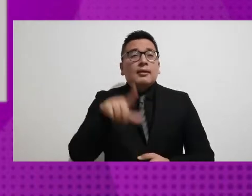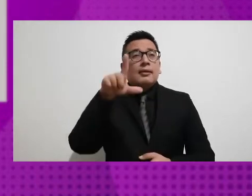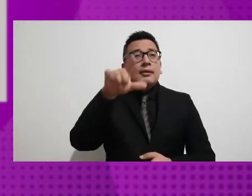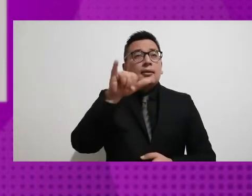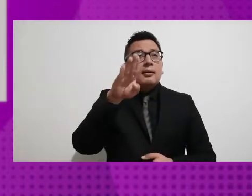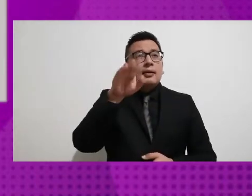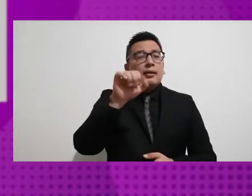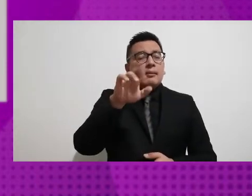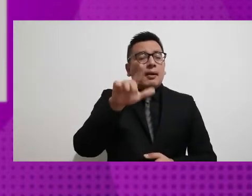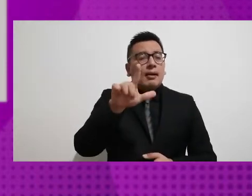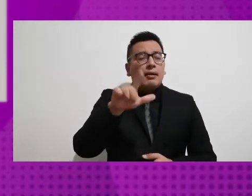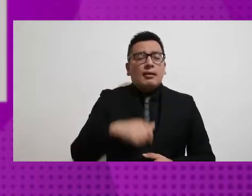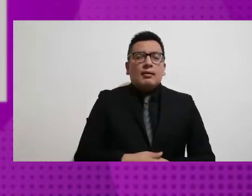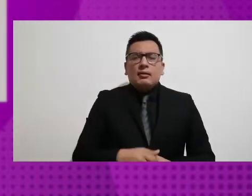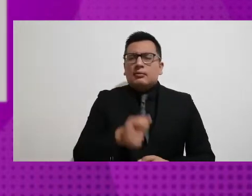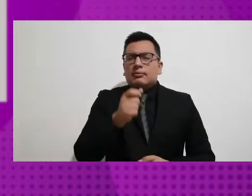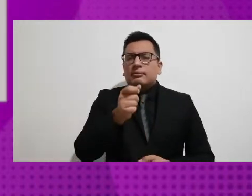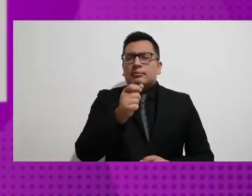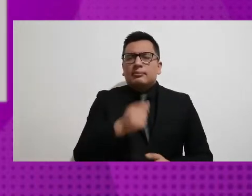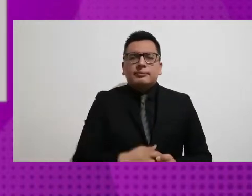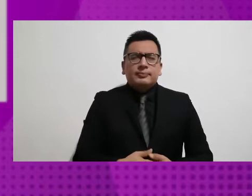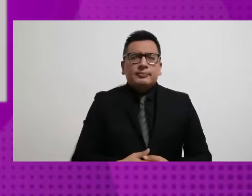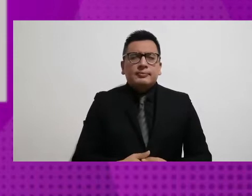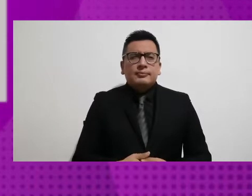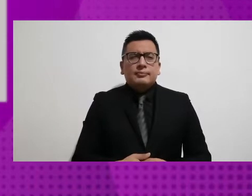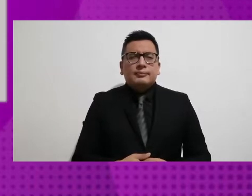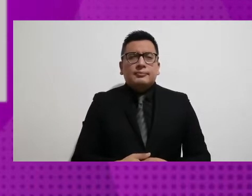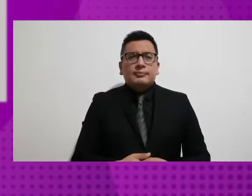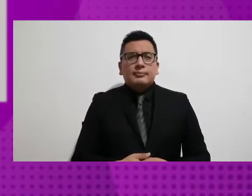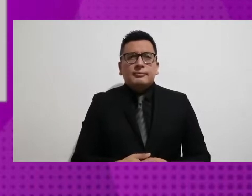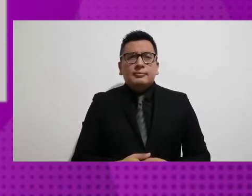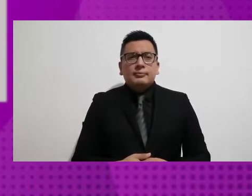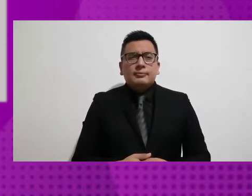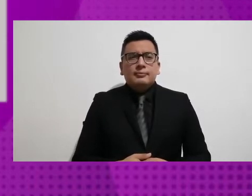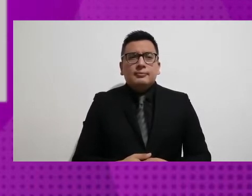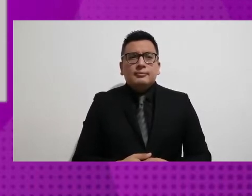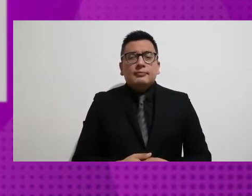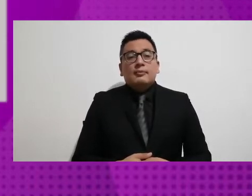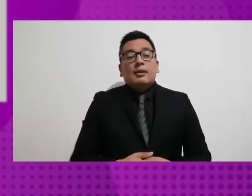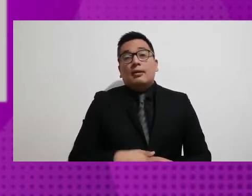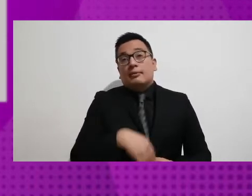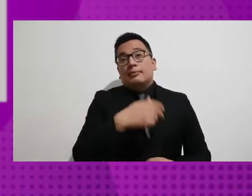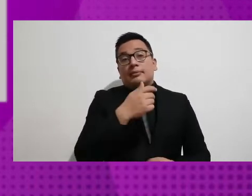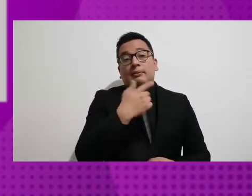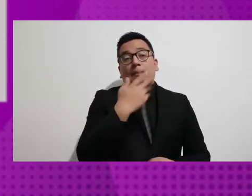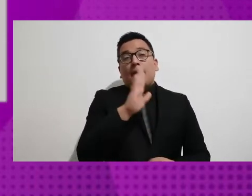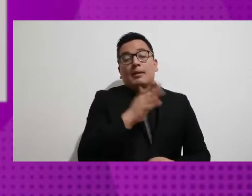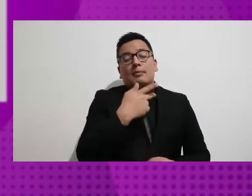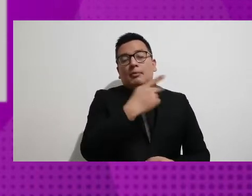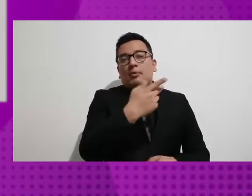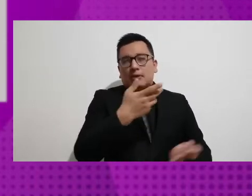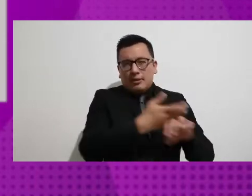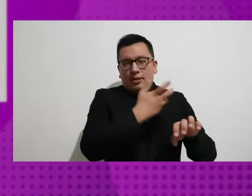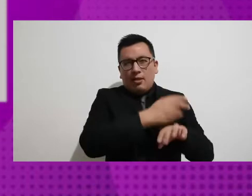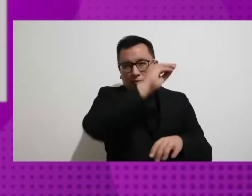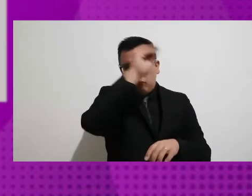se refiere pues a que cada una de esas instituciones que forma parte de la federación pues debe